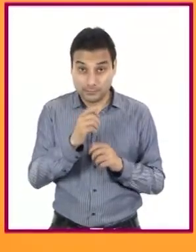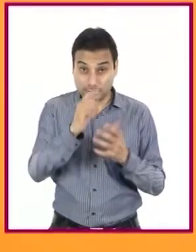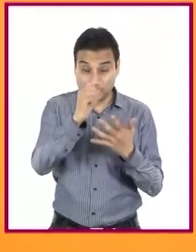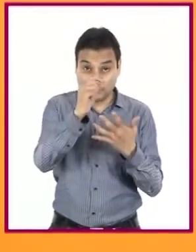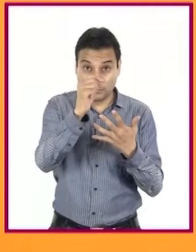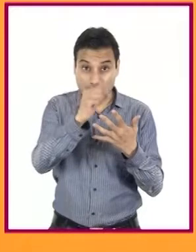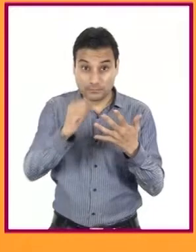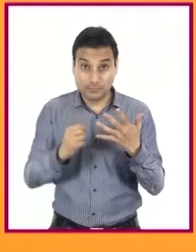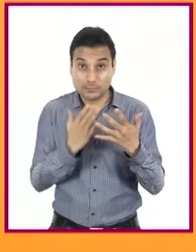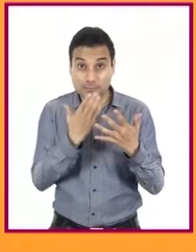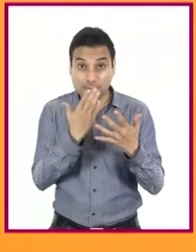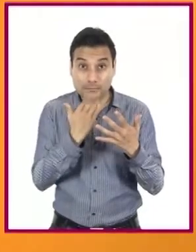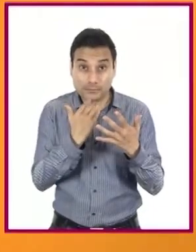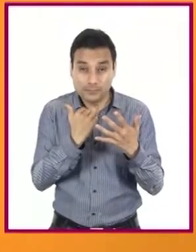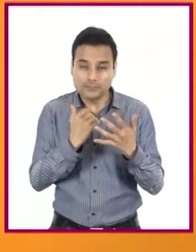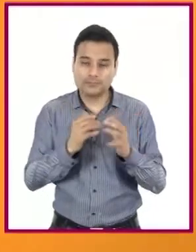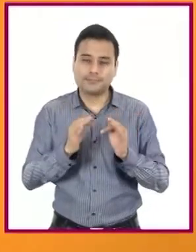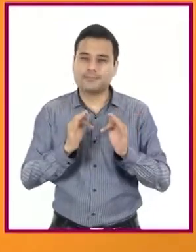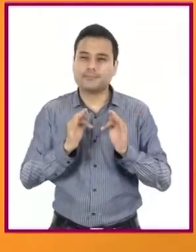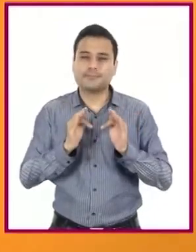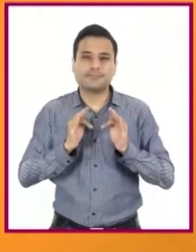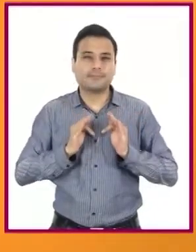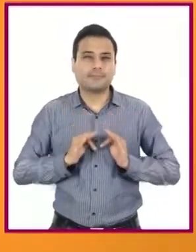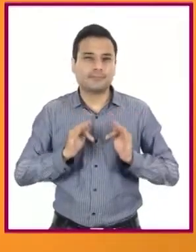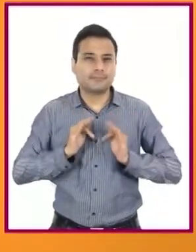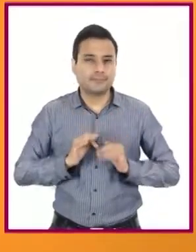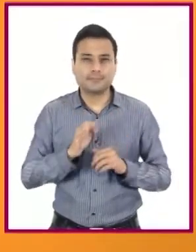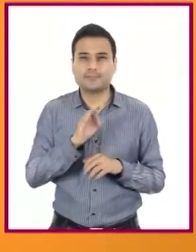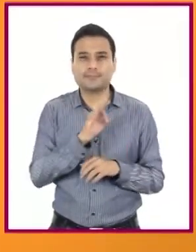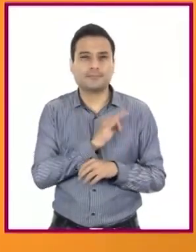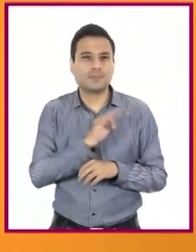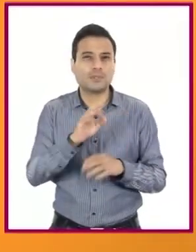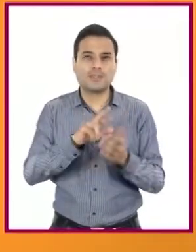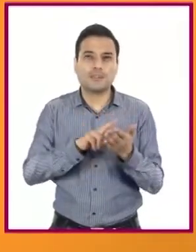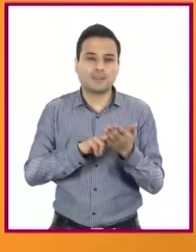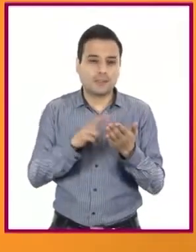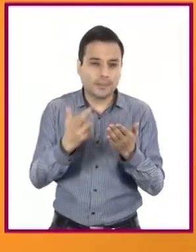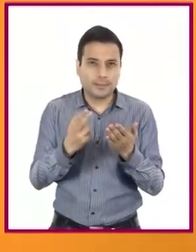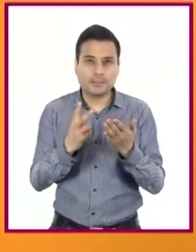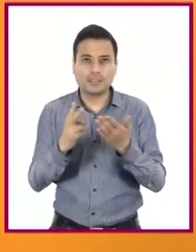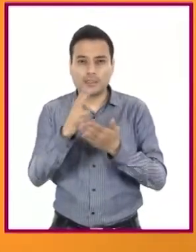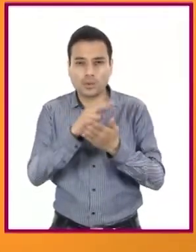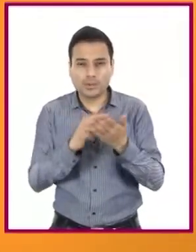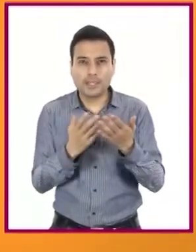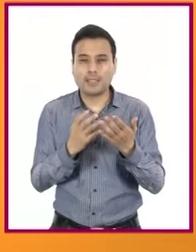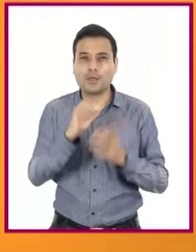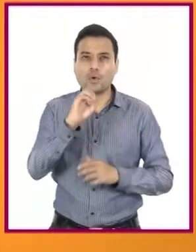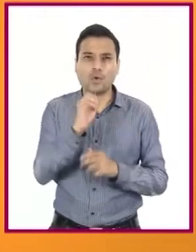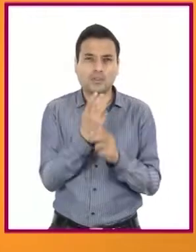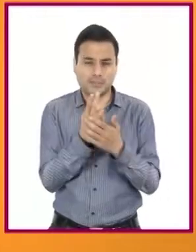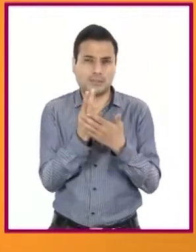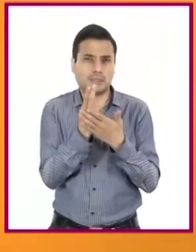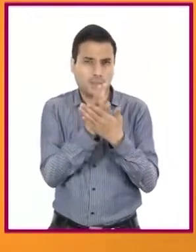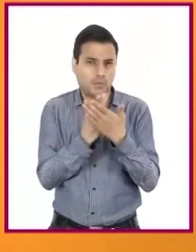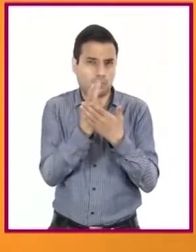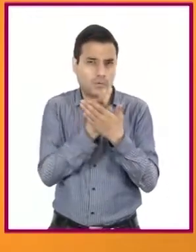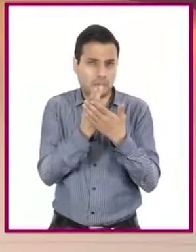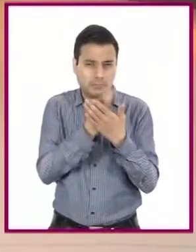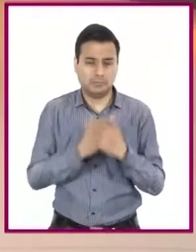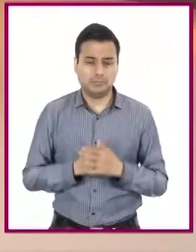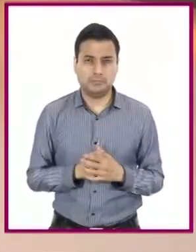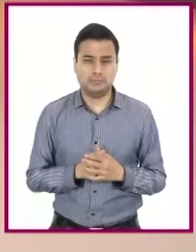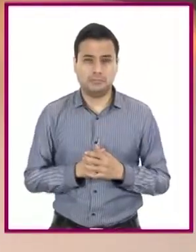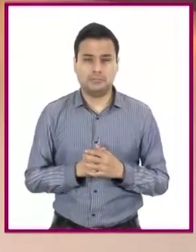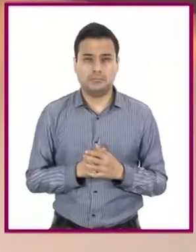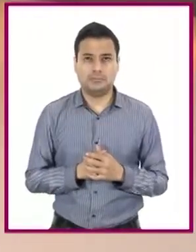se preocupen. Las imágenes las pueden recortar de alguna revista o pueden realizar dibujos del lugar elegido en su cuaderno.